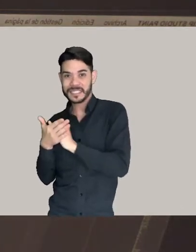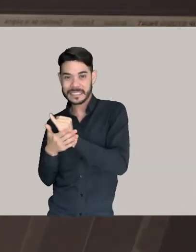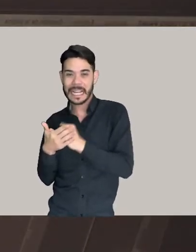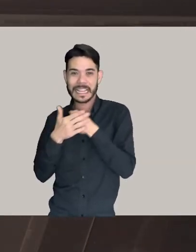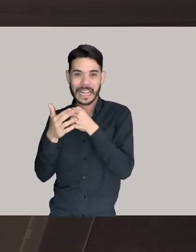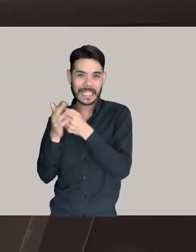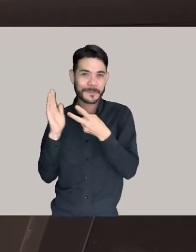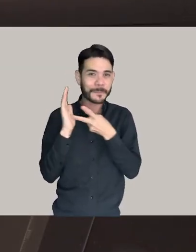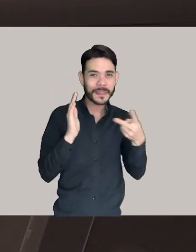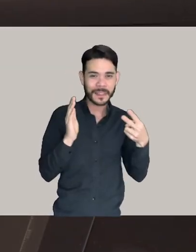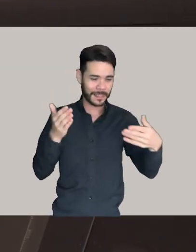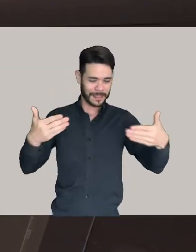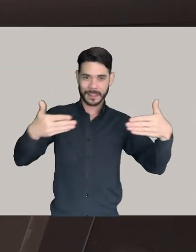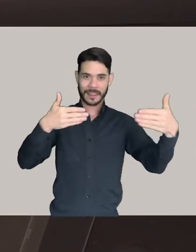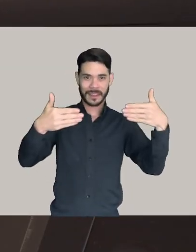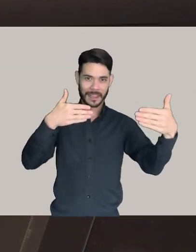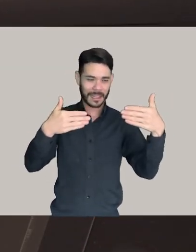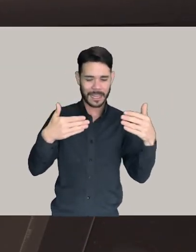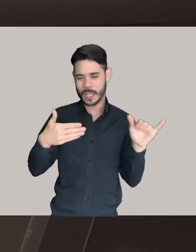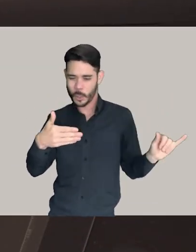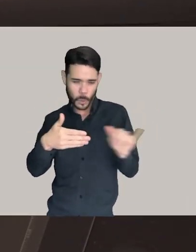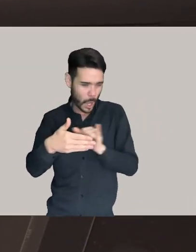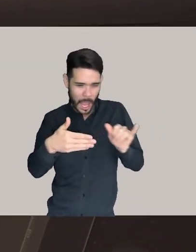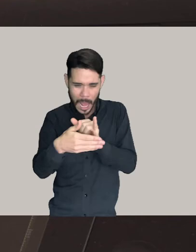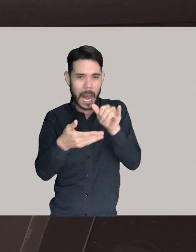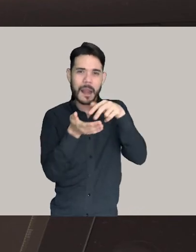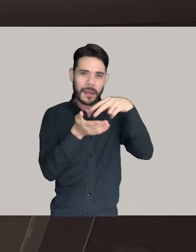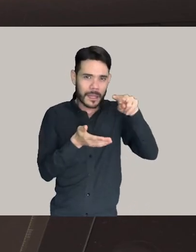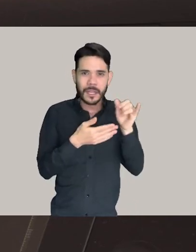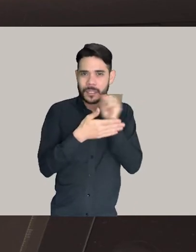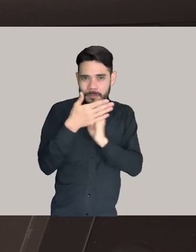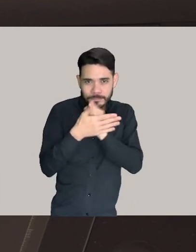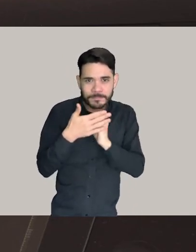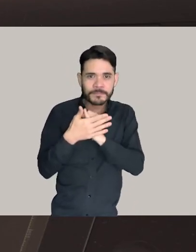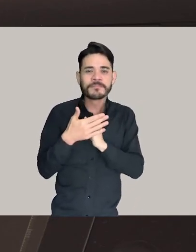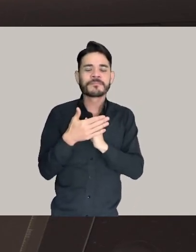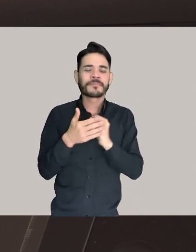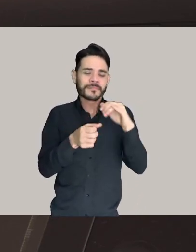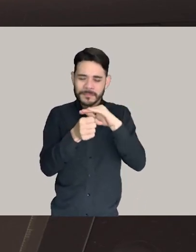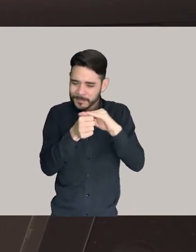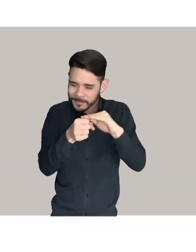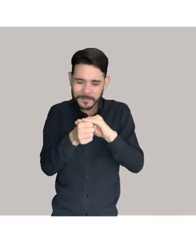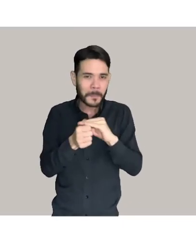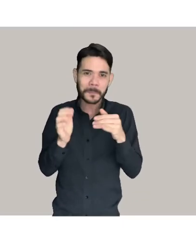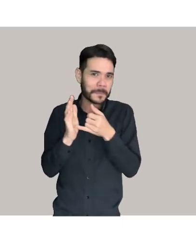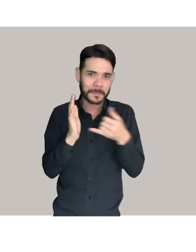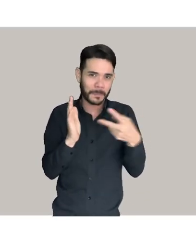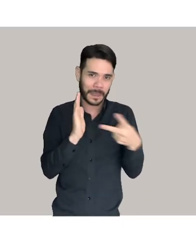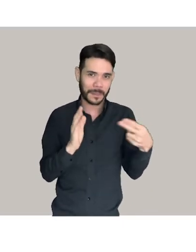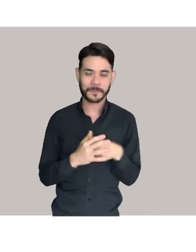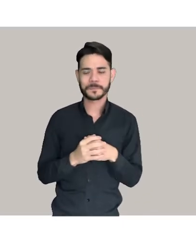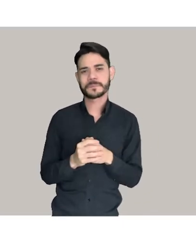de conservar todo el tiempo el espíritu, los mismos personajes, las mismas